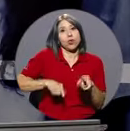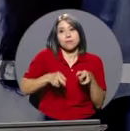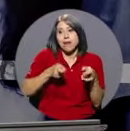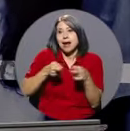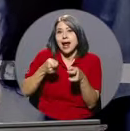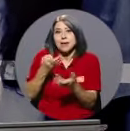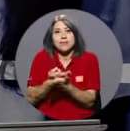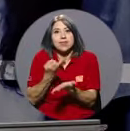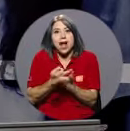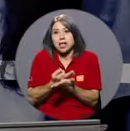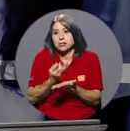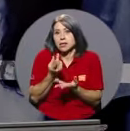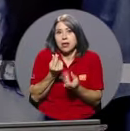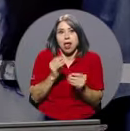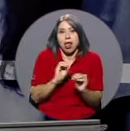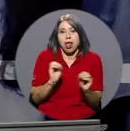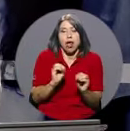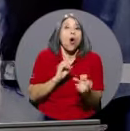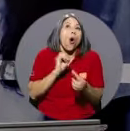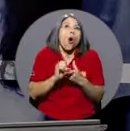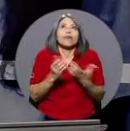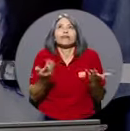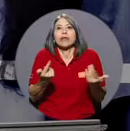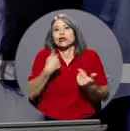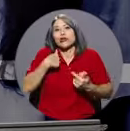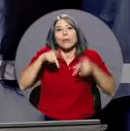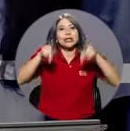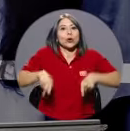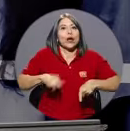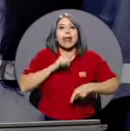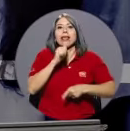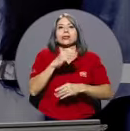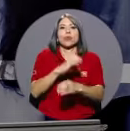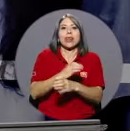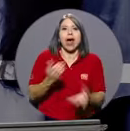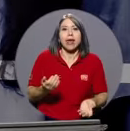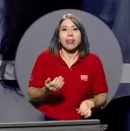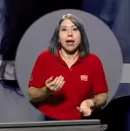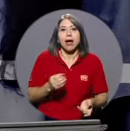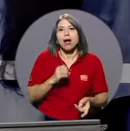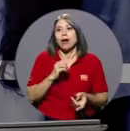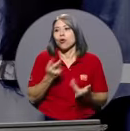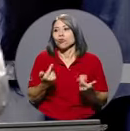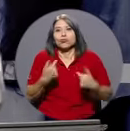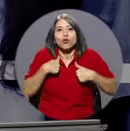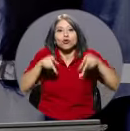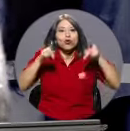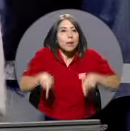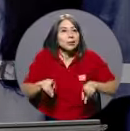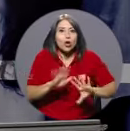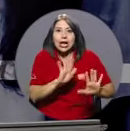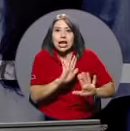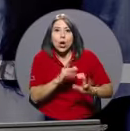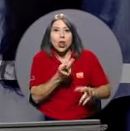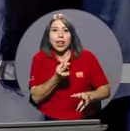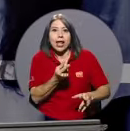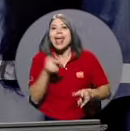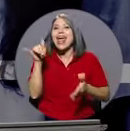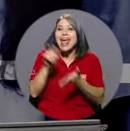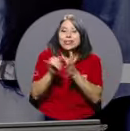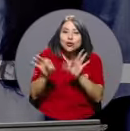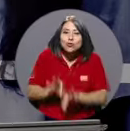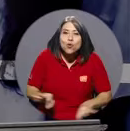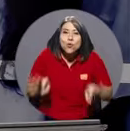manejar mis finanzas, o soy una persona descuidada, o soy una persona que no estoy apto para los dineros. Eso es muy importante. De